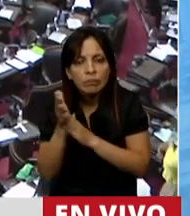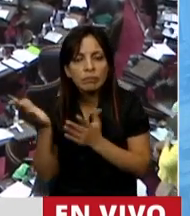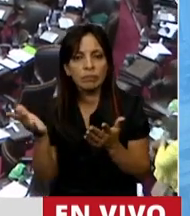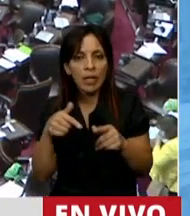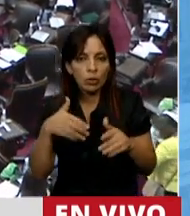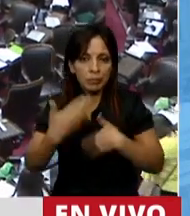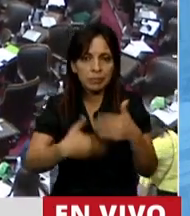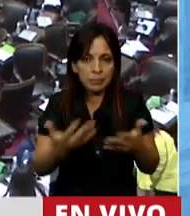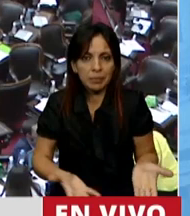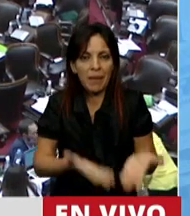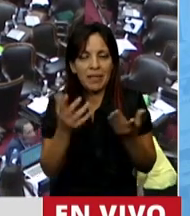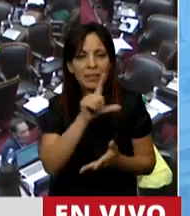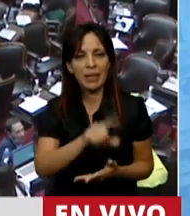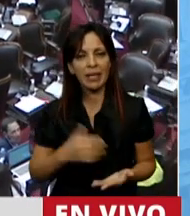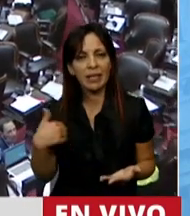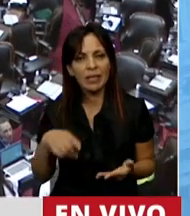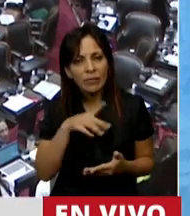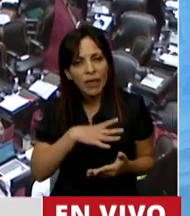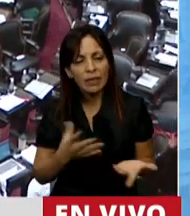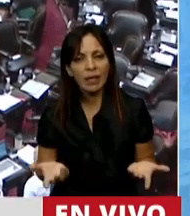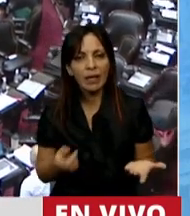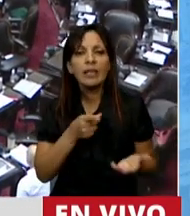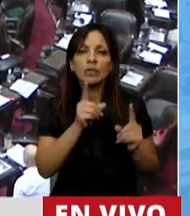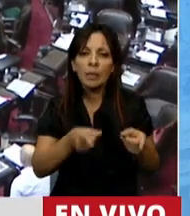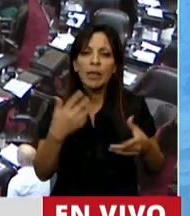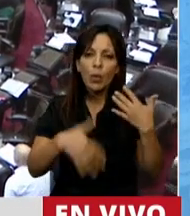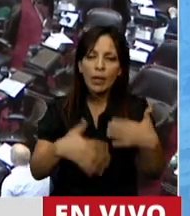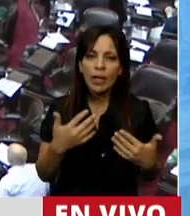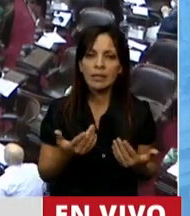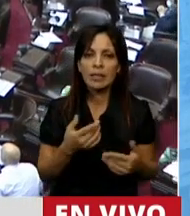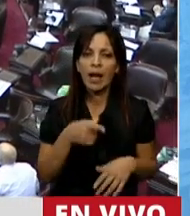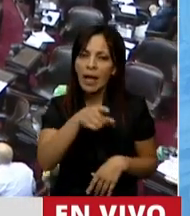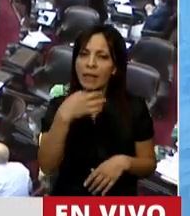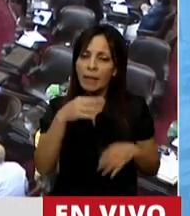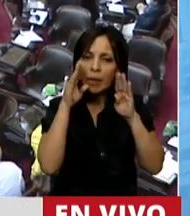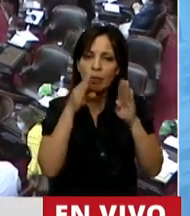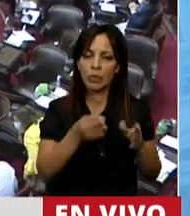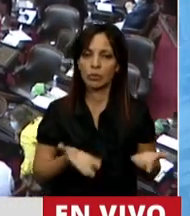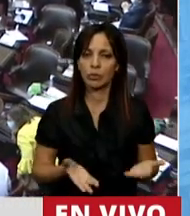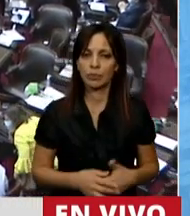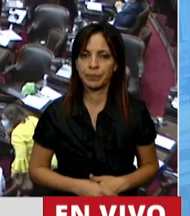país. La verdad que esas también son urgencias que valen la pena por lo menos mencionar.